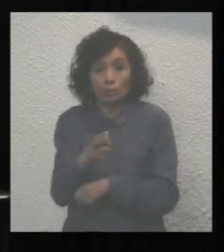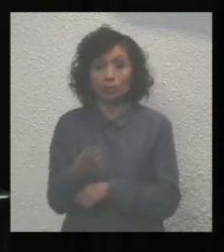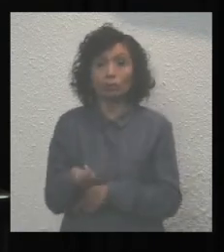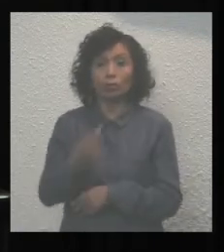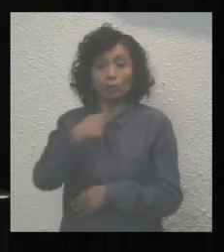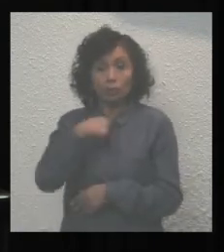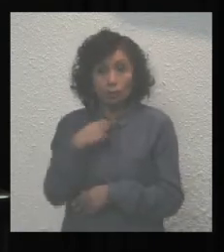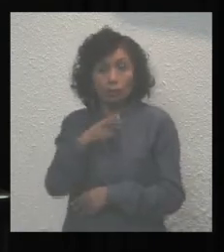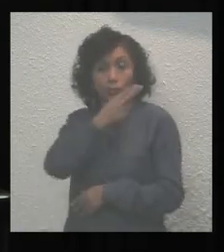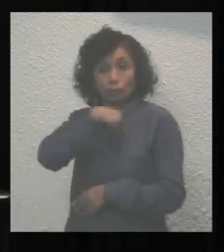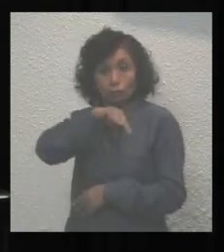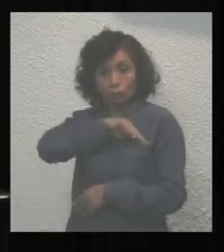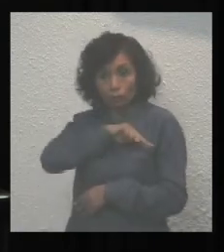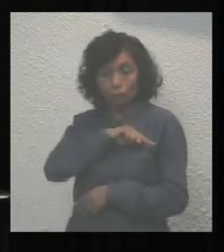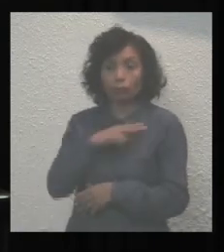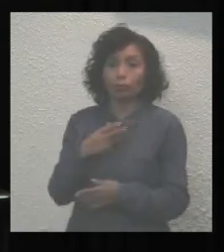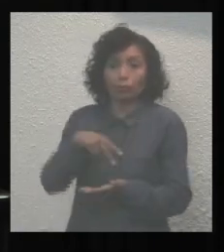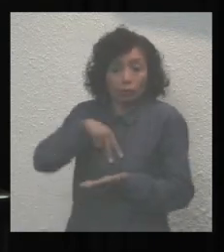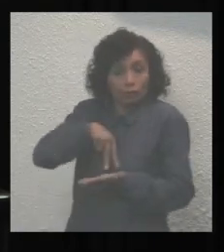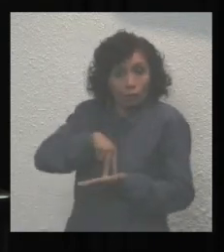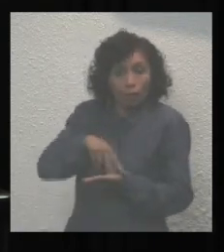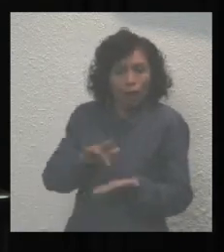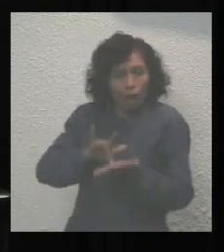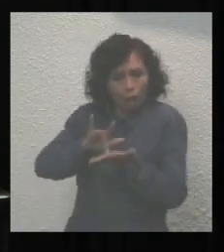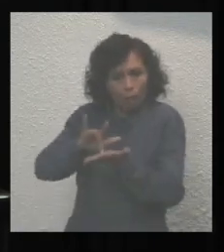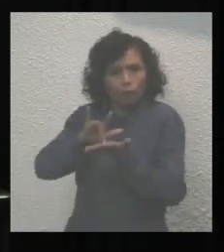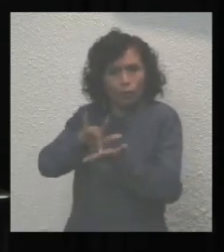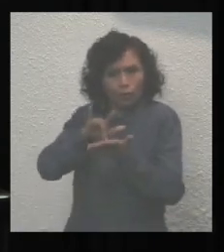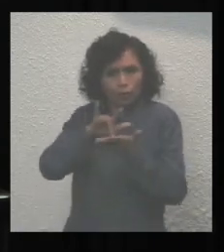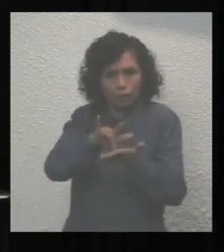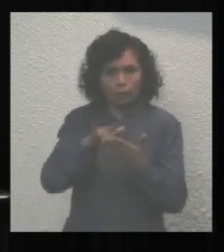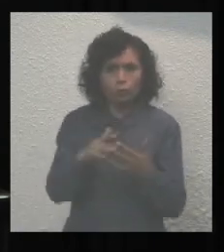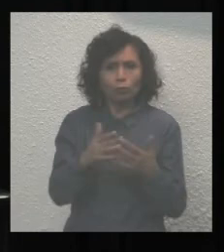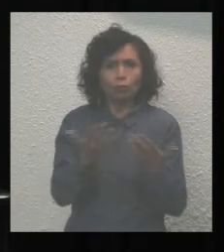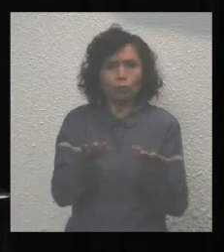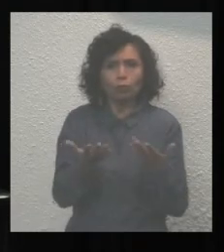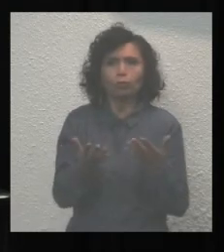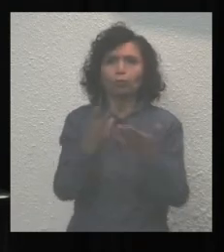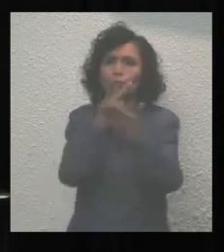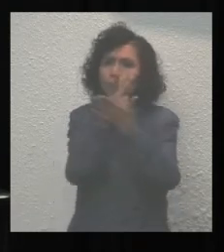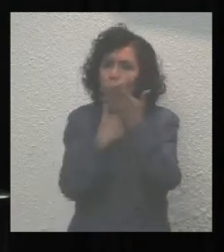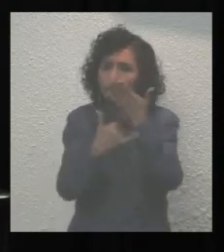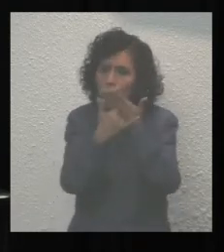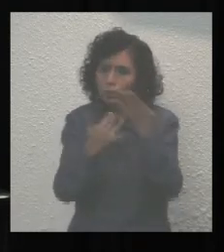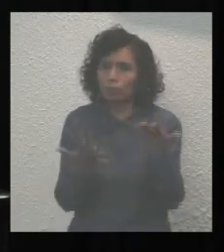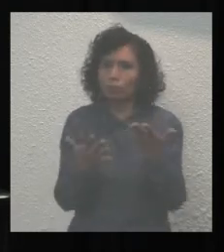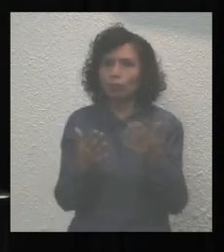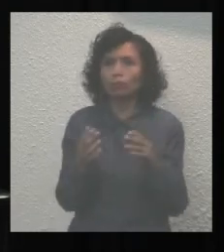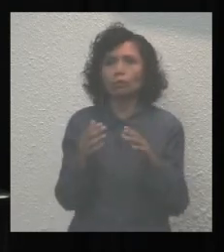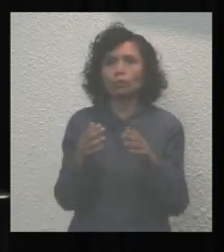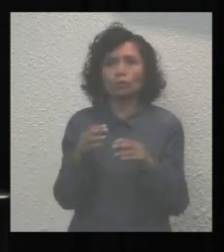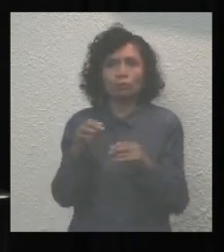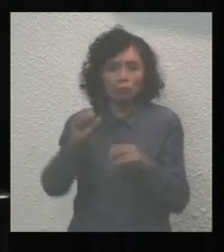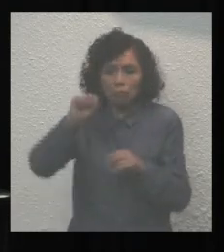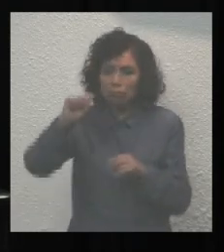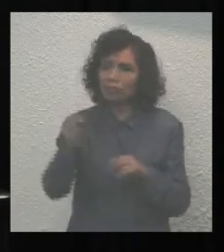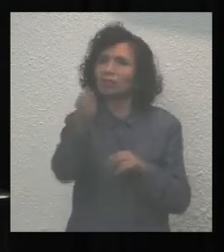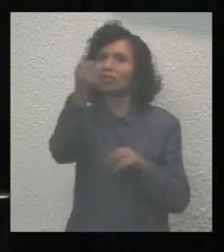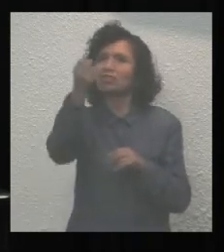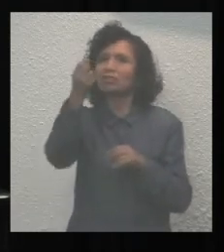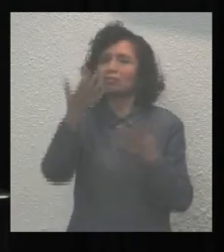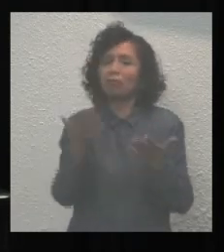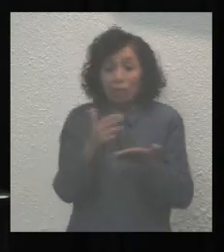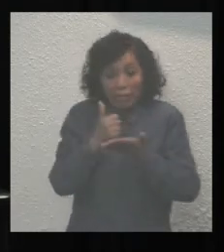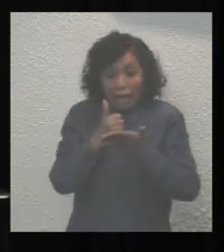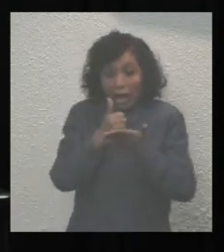como poder legislativo apoyaremos a las iniciativas programas y proyectos exitosos que ayudaron a contrarrestar